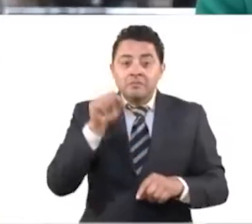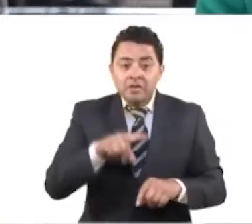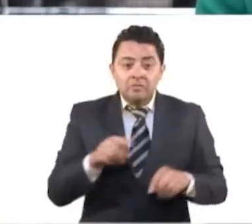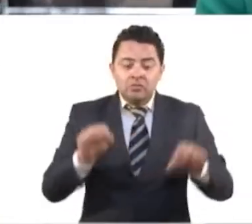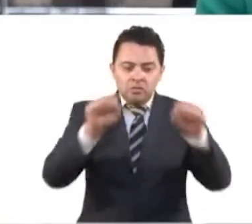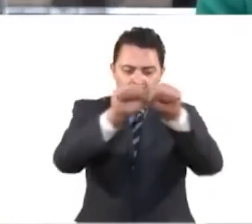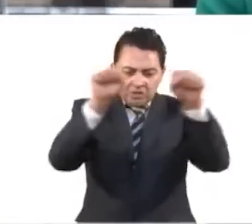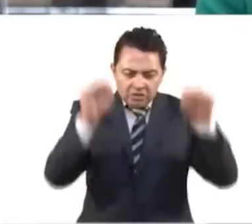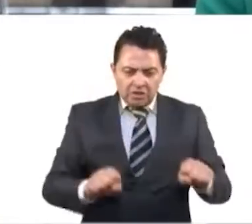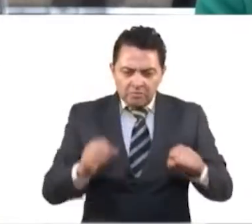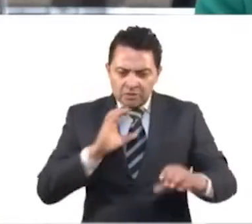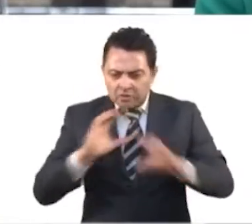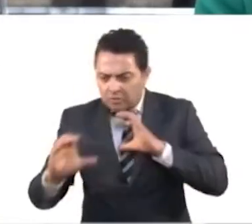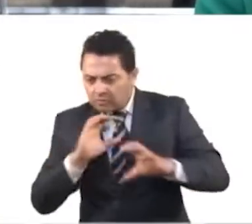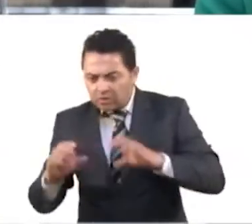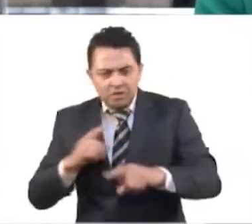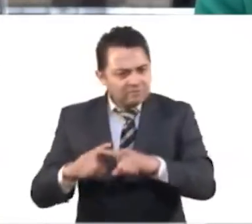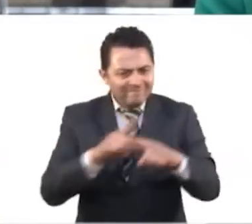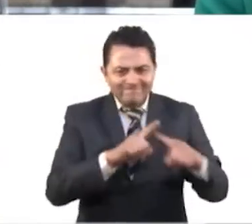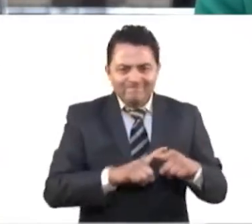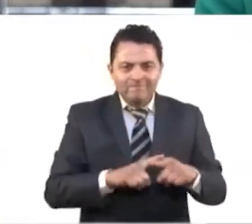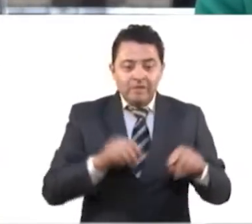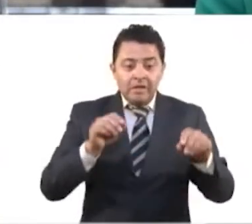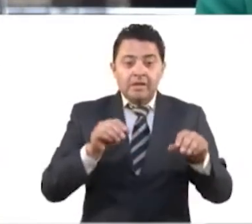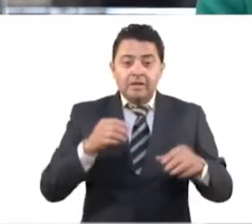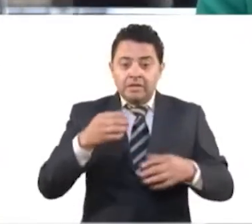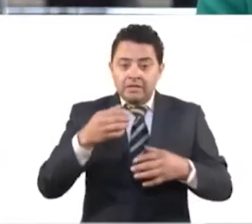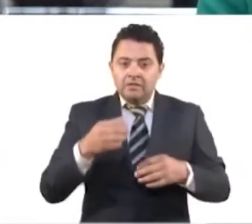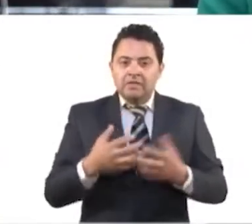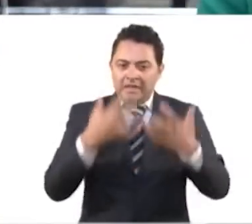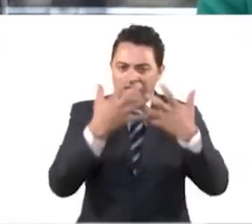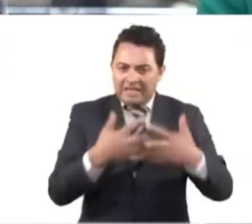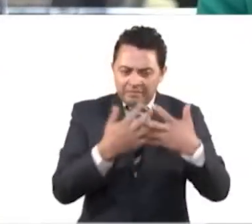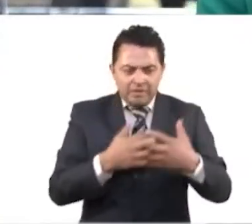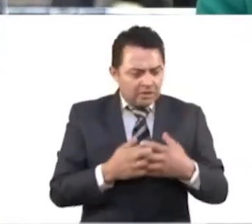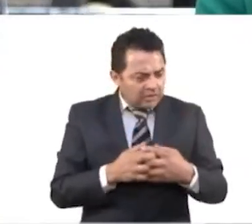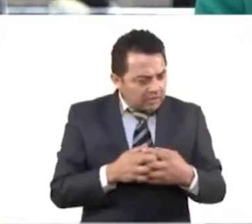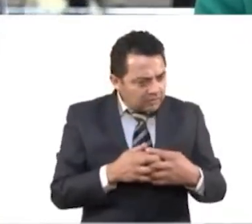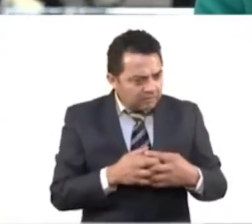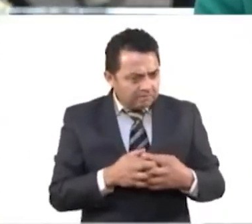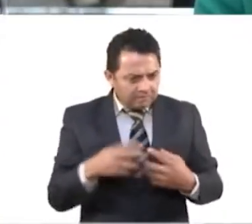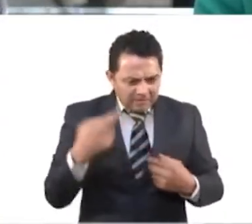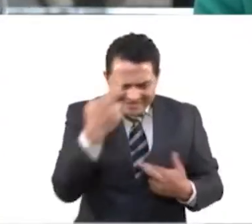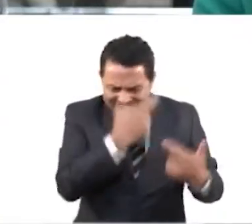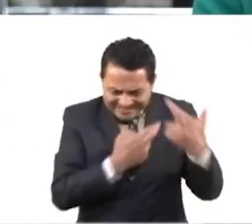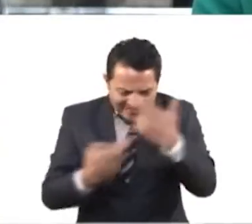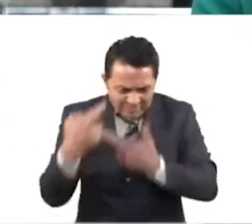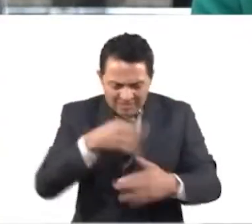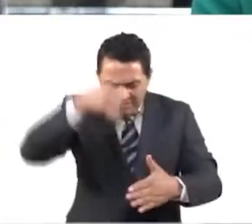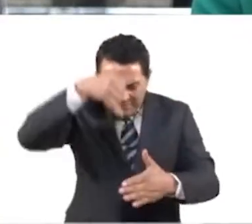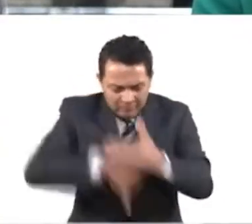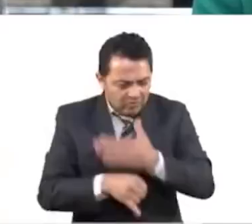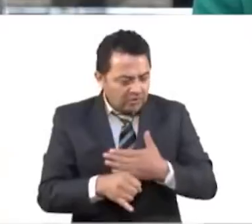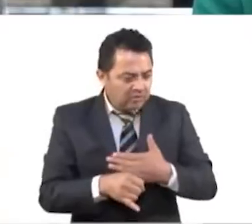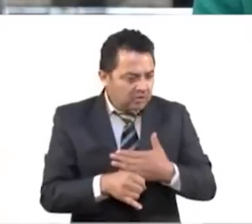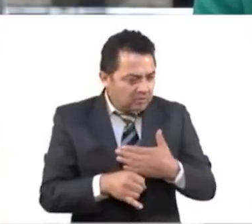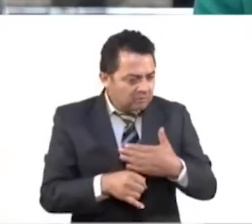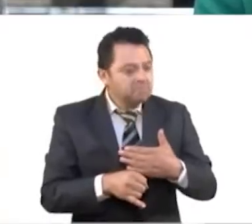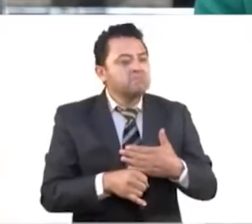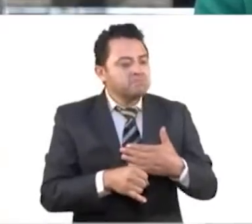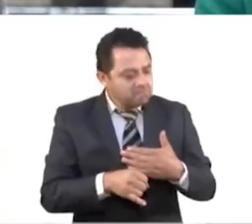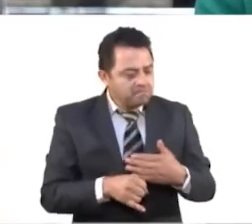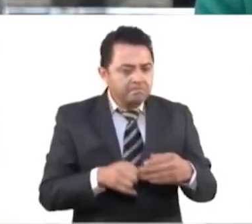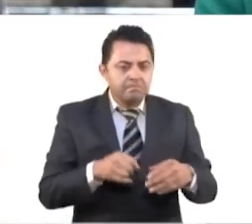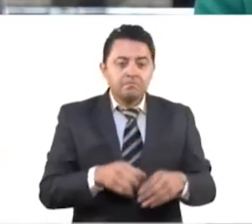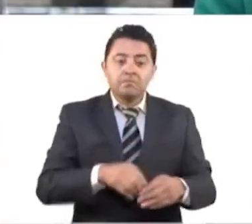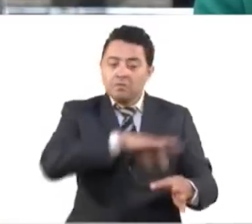Esta empresa ha señalado el cumplimiento satisfactorio de la evaluación de seguridad